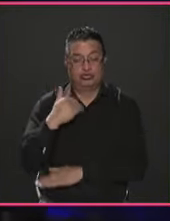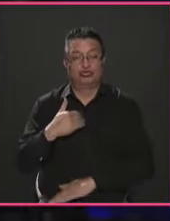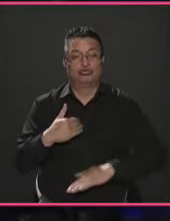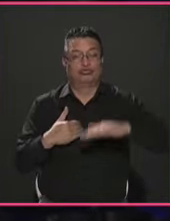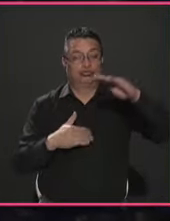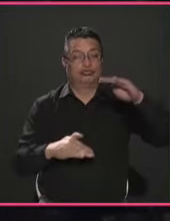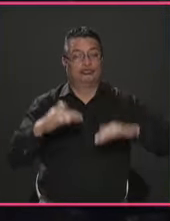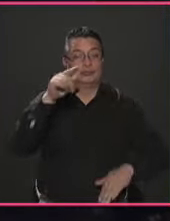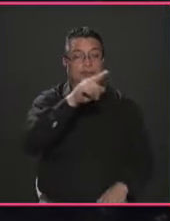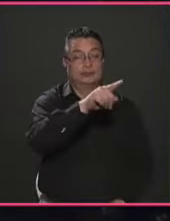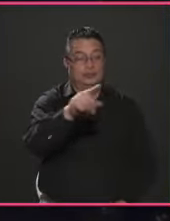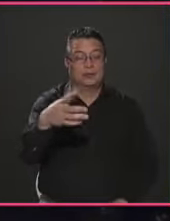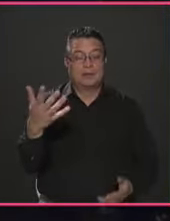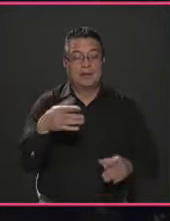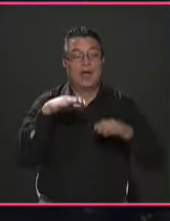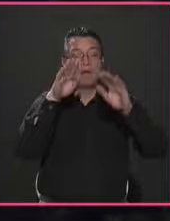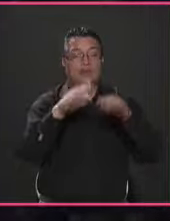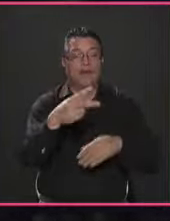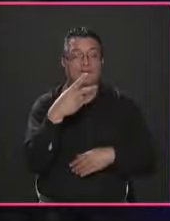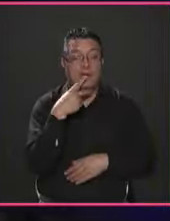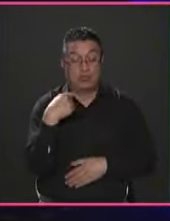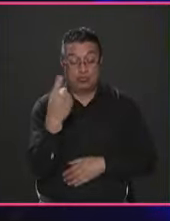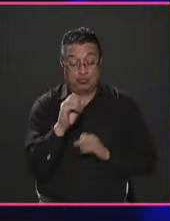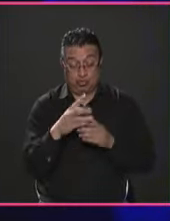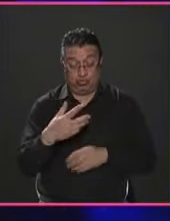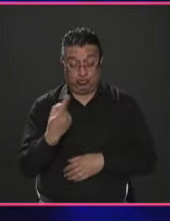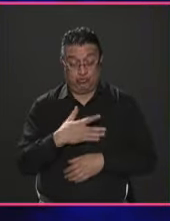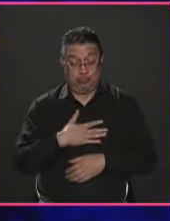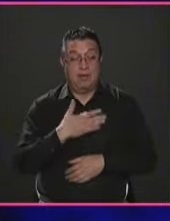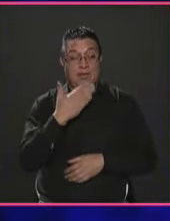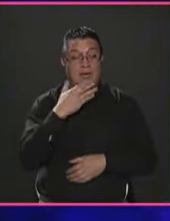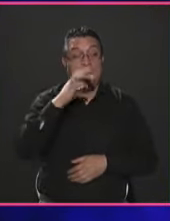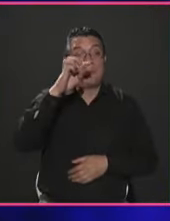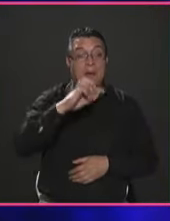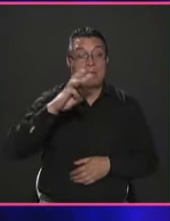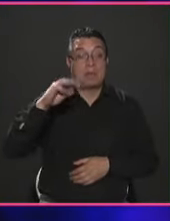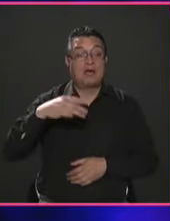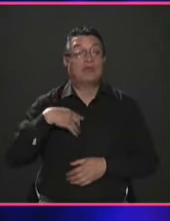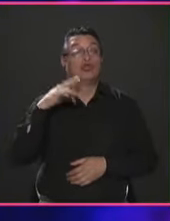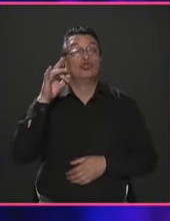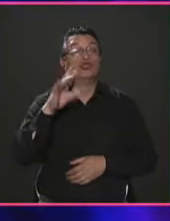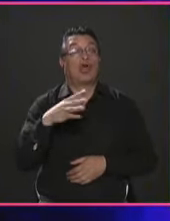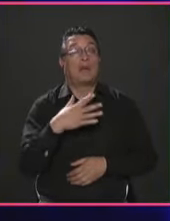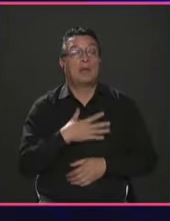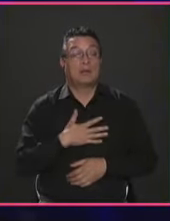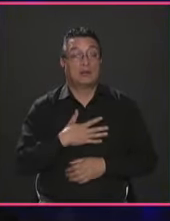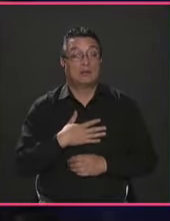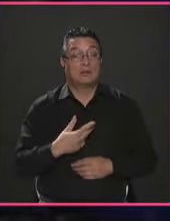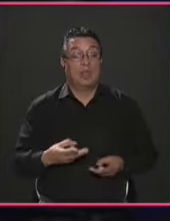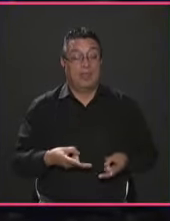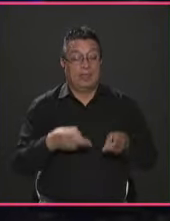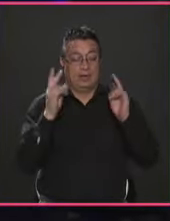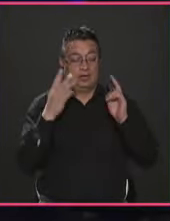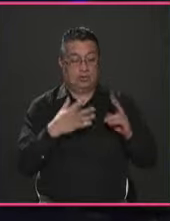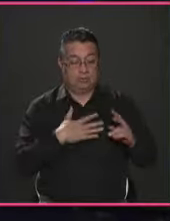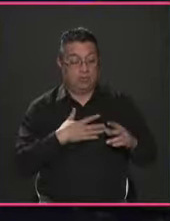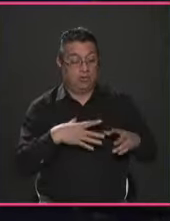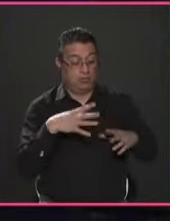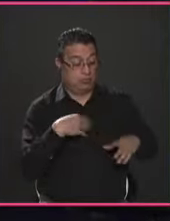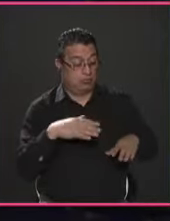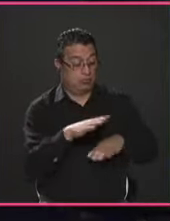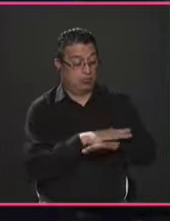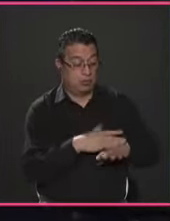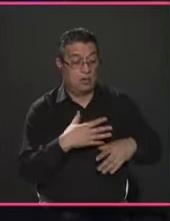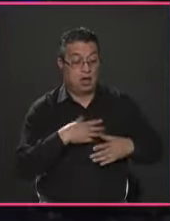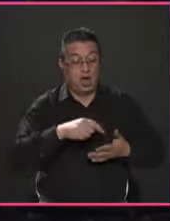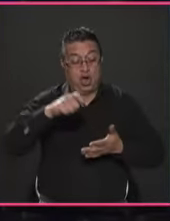Para apoyar su vida muchos de nosotros somos padres y eso no fue Solamente porque nosotros tuvimos que ganarnos el derecho para poder tener cuidado porque